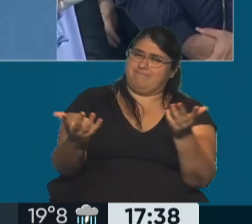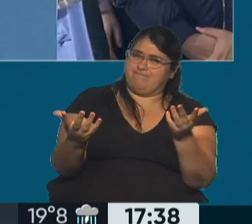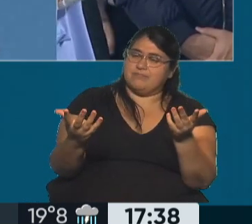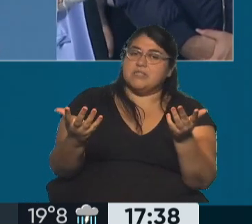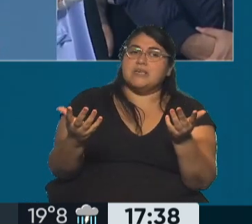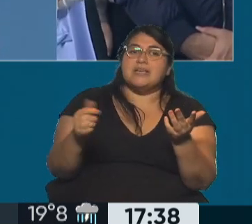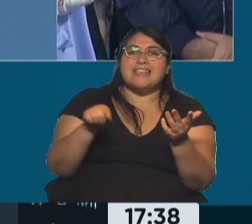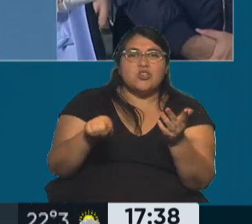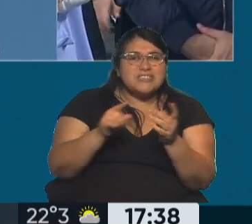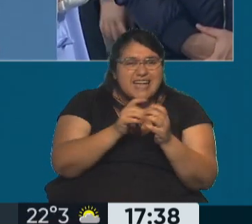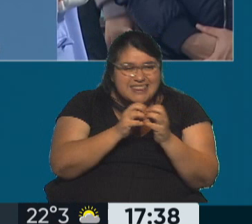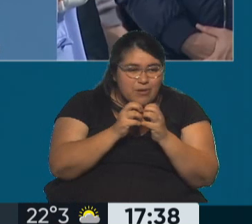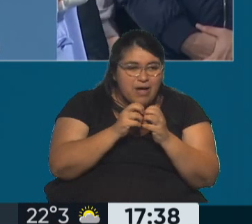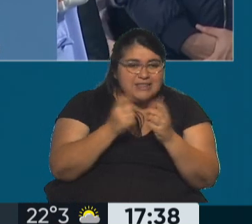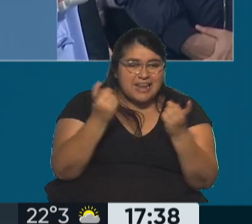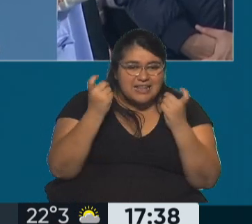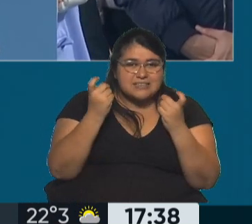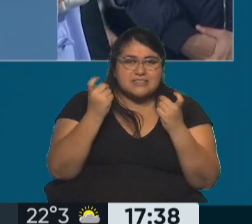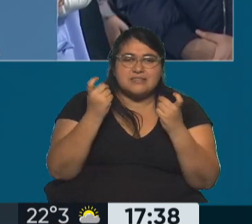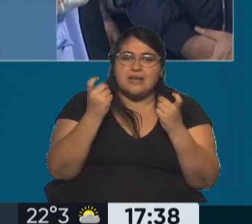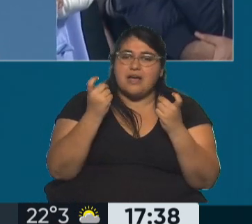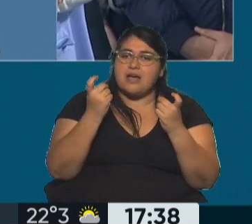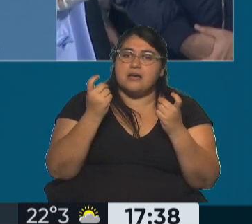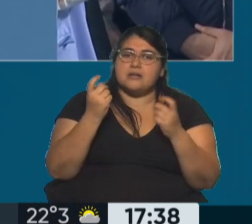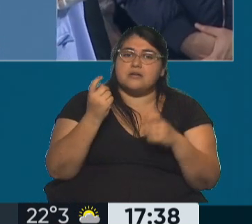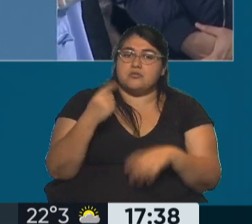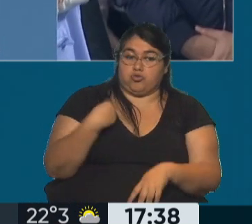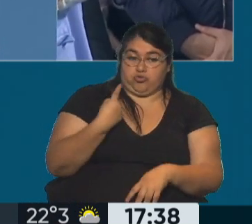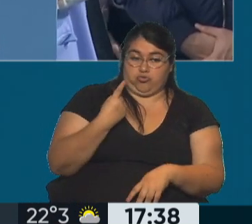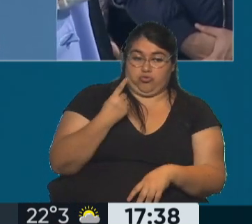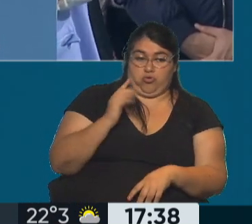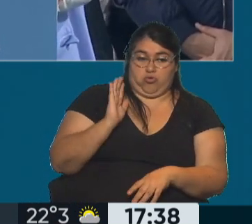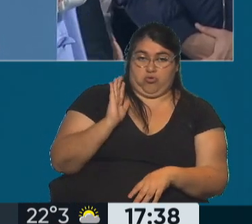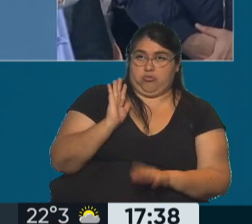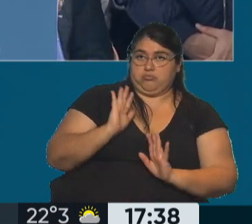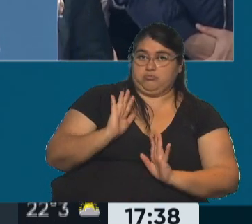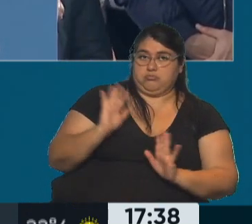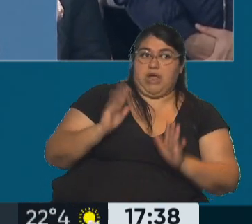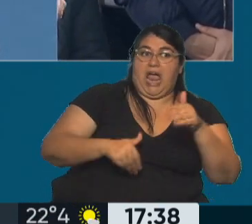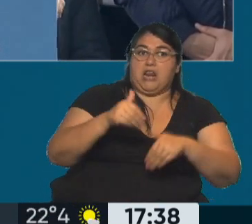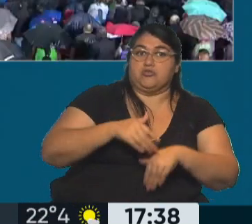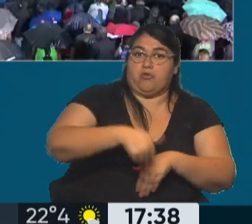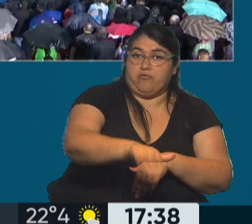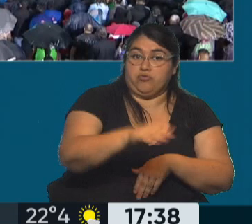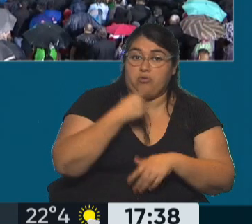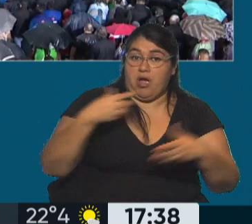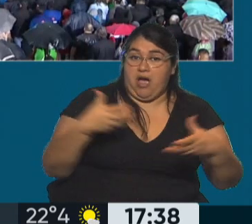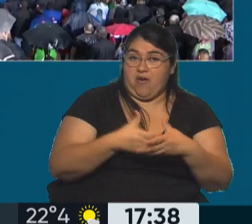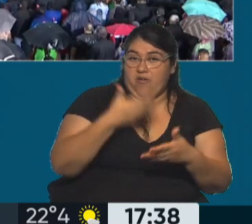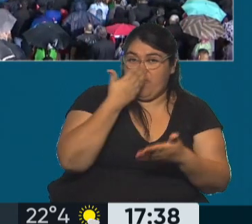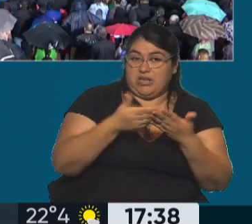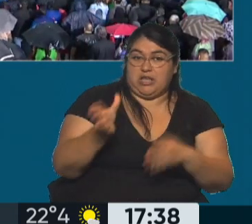lo que está planteando ahí la vicepresidenta es: no podemos ir a elecciones con el Frente de Todos este